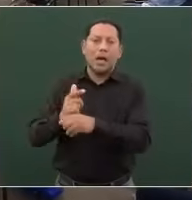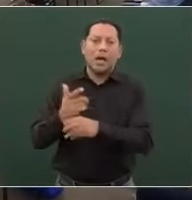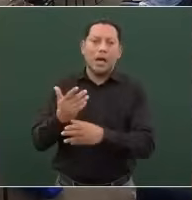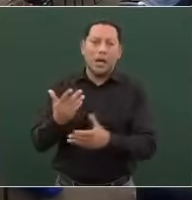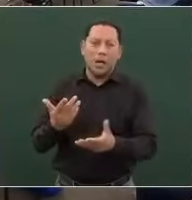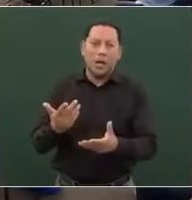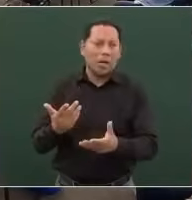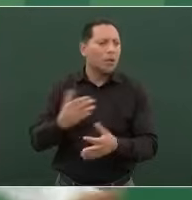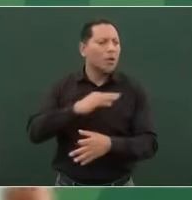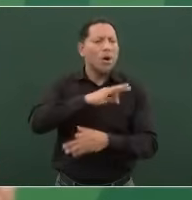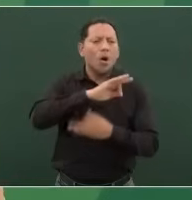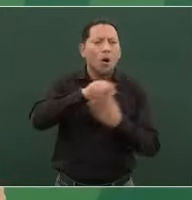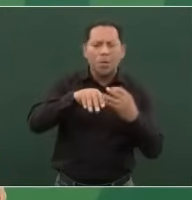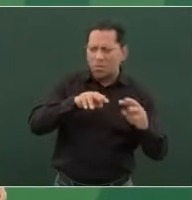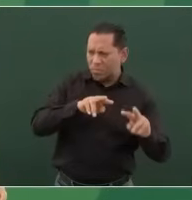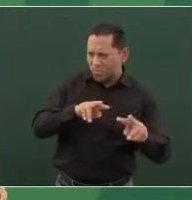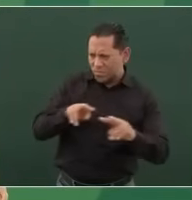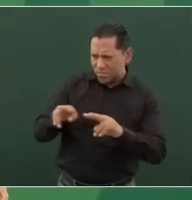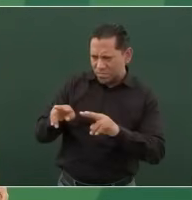Todo el mundo se da cuenta.